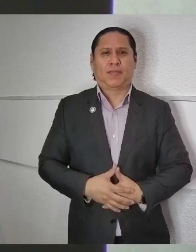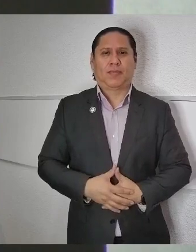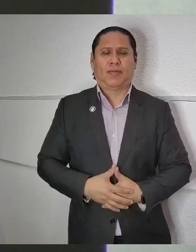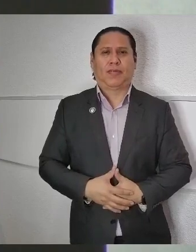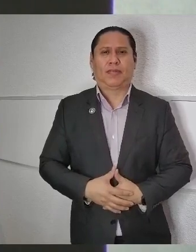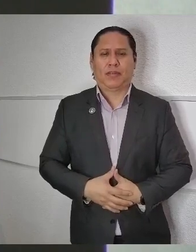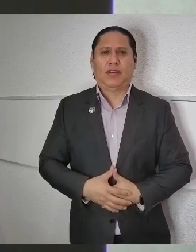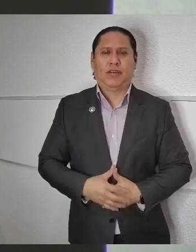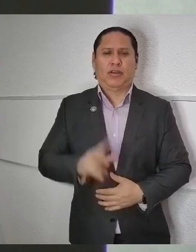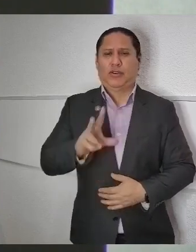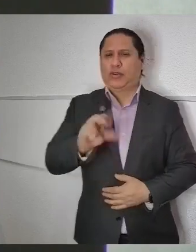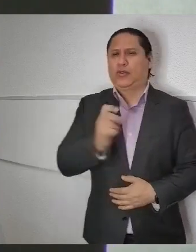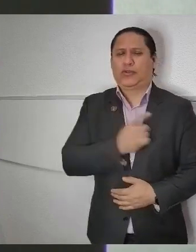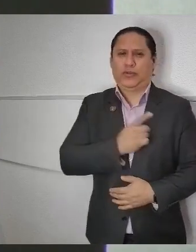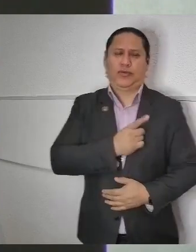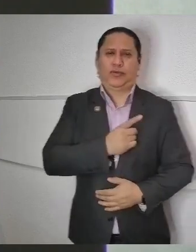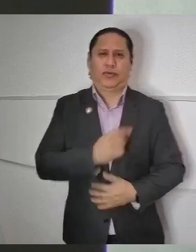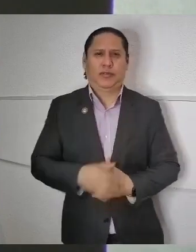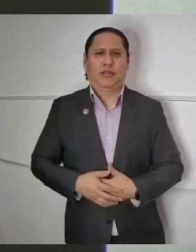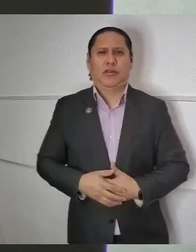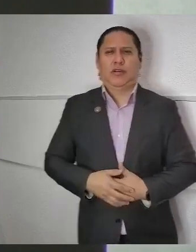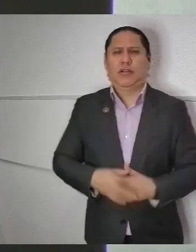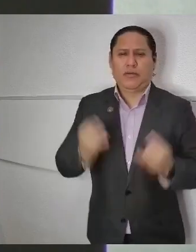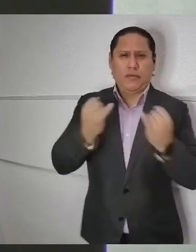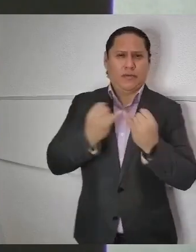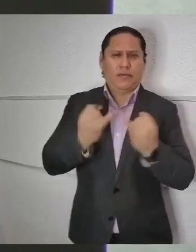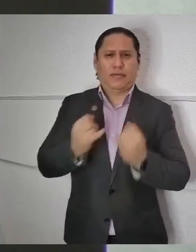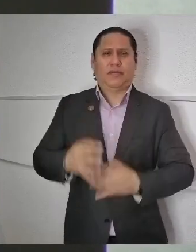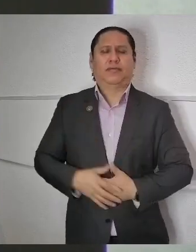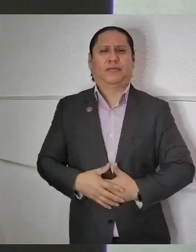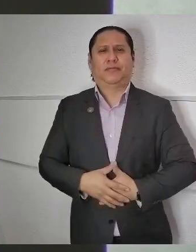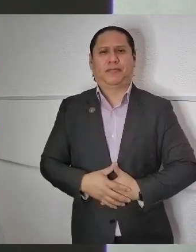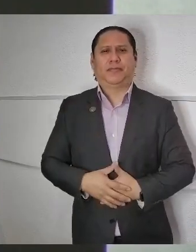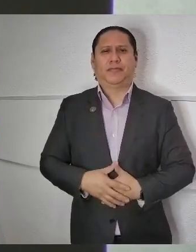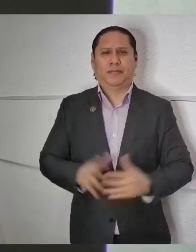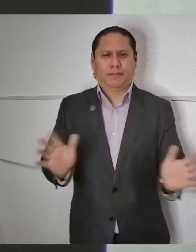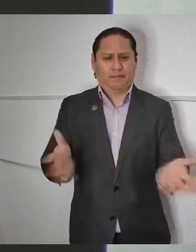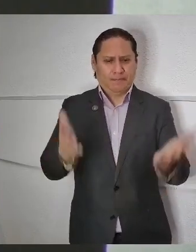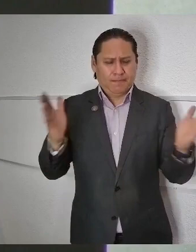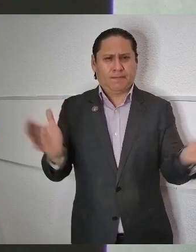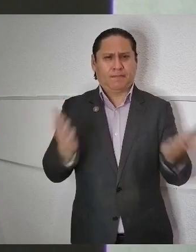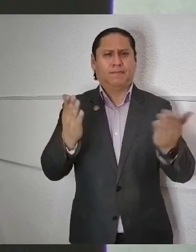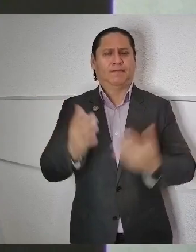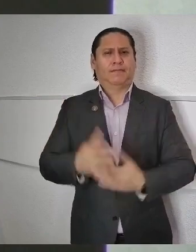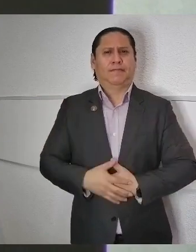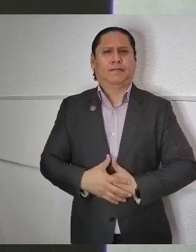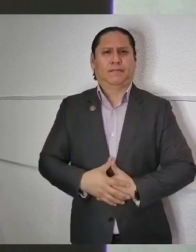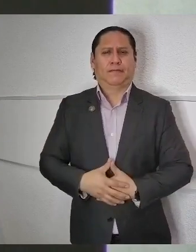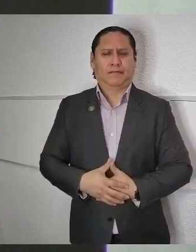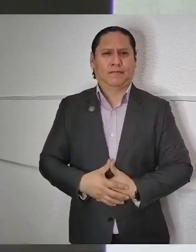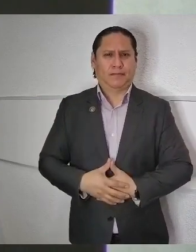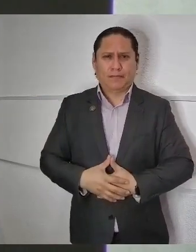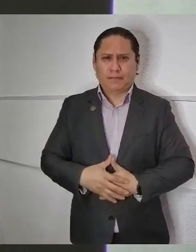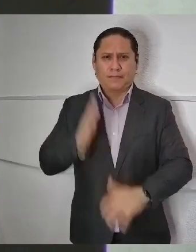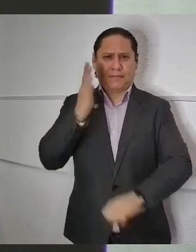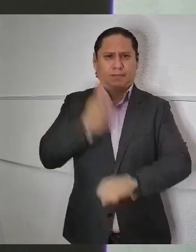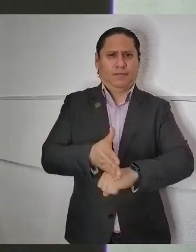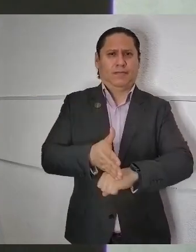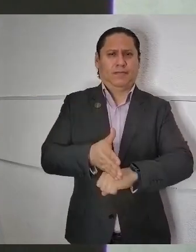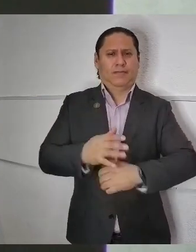Pero no solo eso, sino que también se fomenta, no solo se